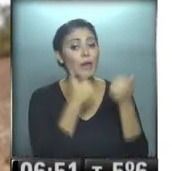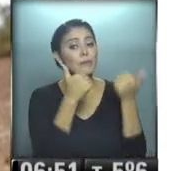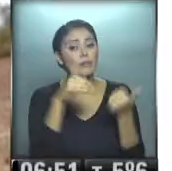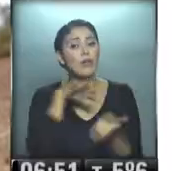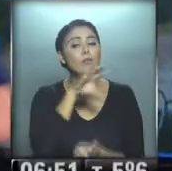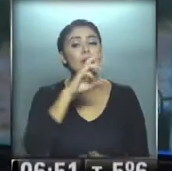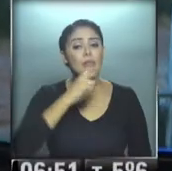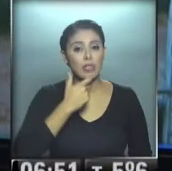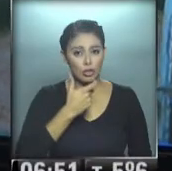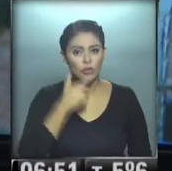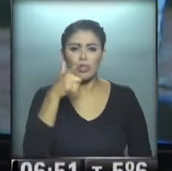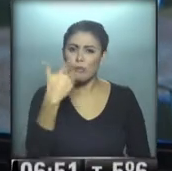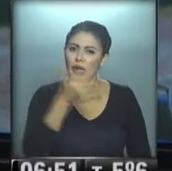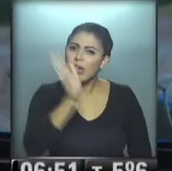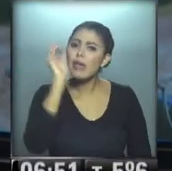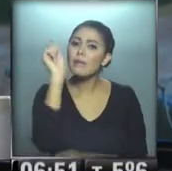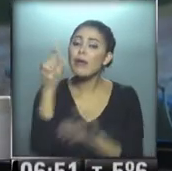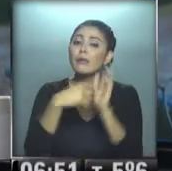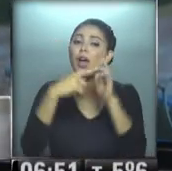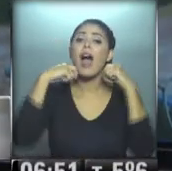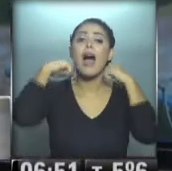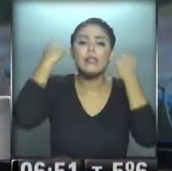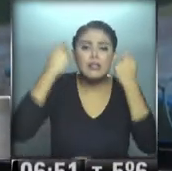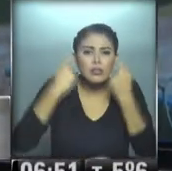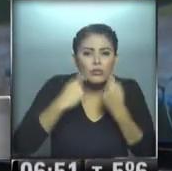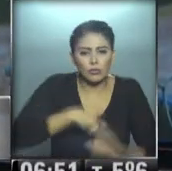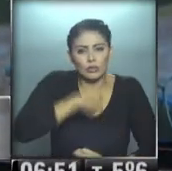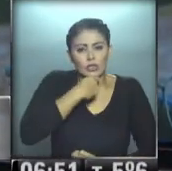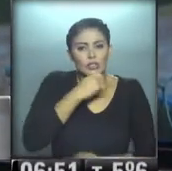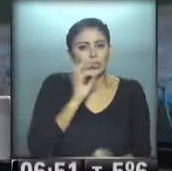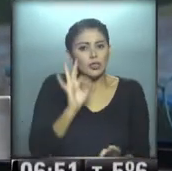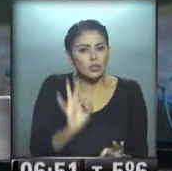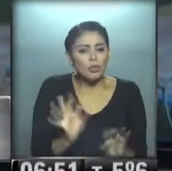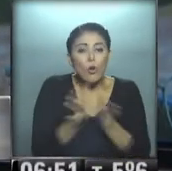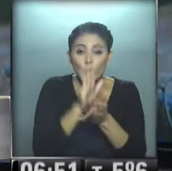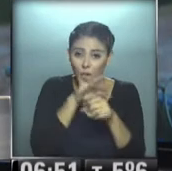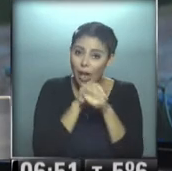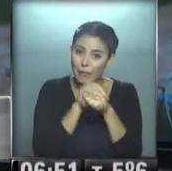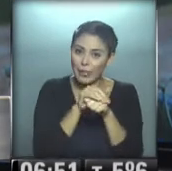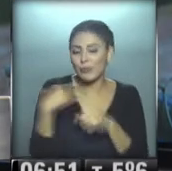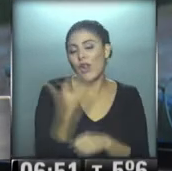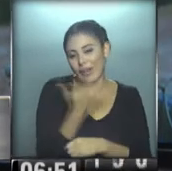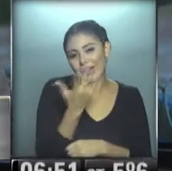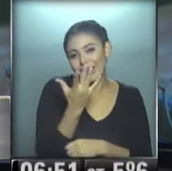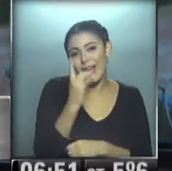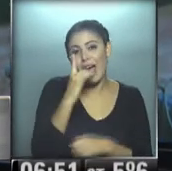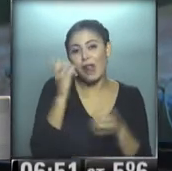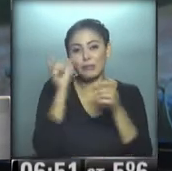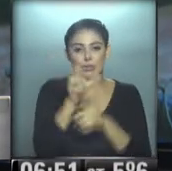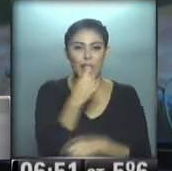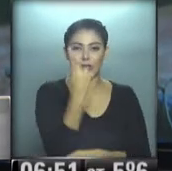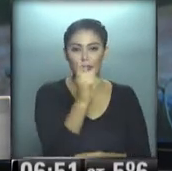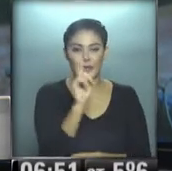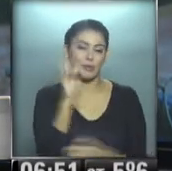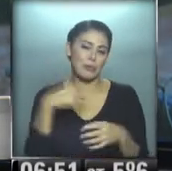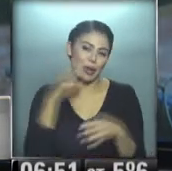Rafael Mendoza, vas a ir a pescar, pero abrigad. Mucho, mucho con tus amigos, porque normalmente uno va acompañado.